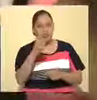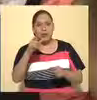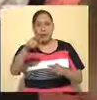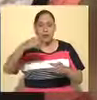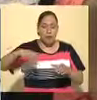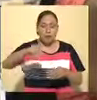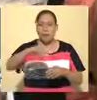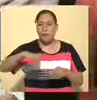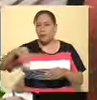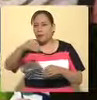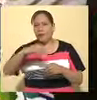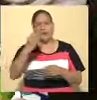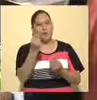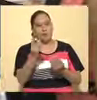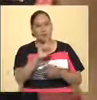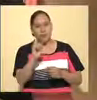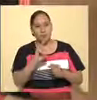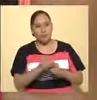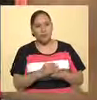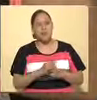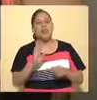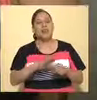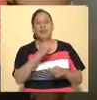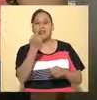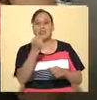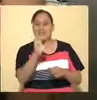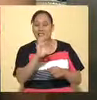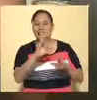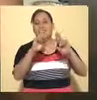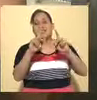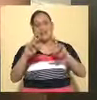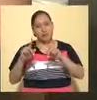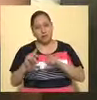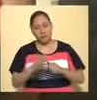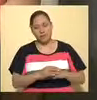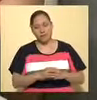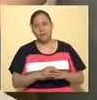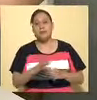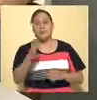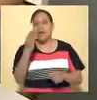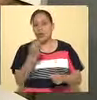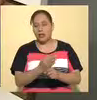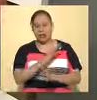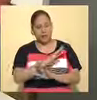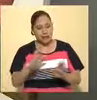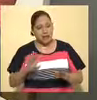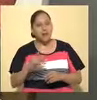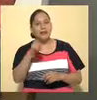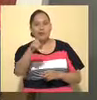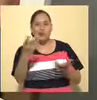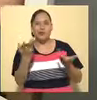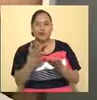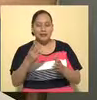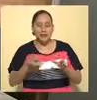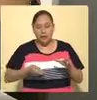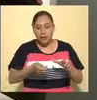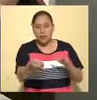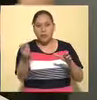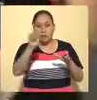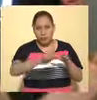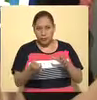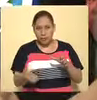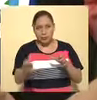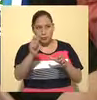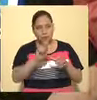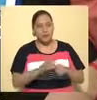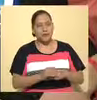mucho, acuérdense. Ay, ese olor. Porque Dios. Se nos puede romper mucho. Entonces de una vez lo que vamos a hacer va a ser servirla. Venga.